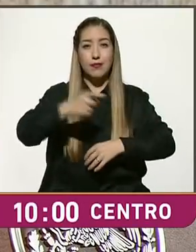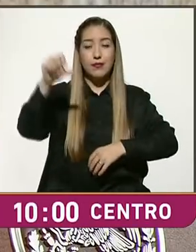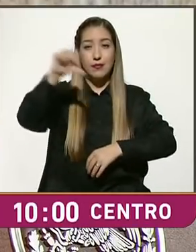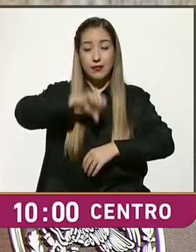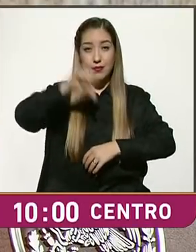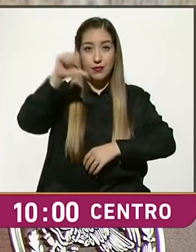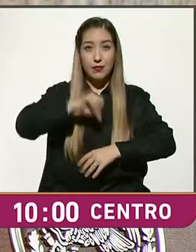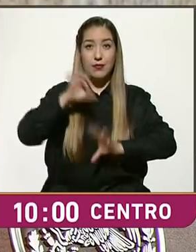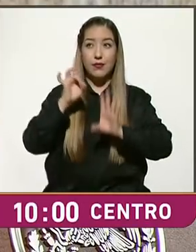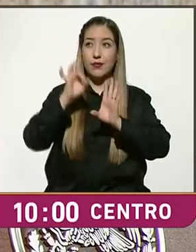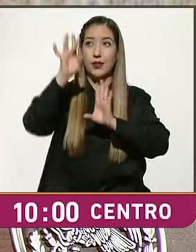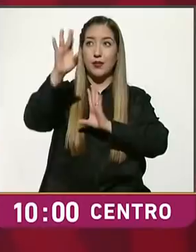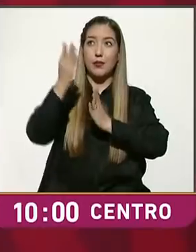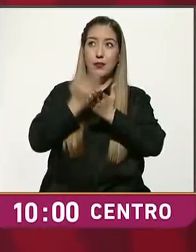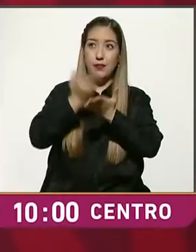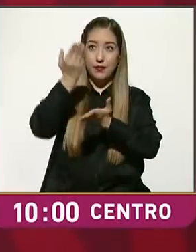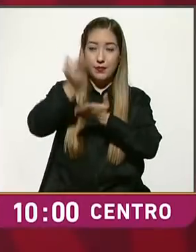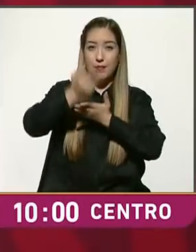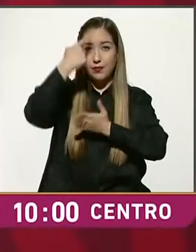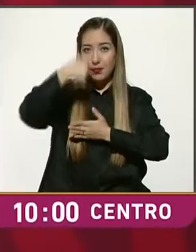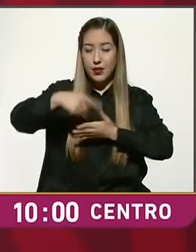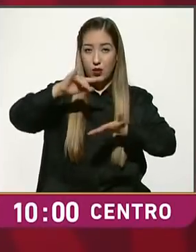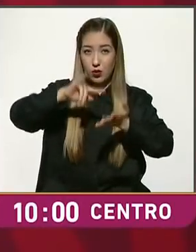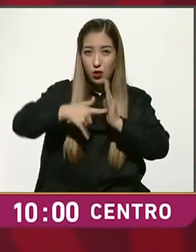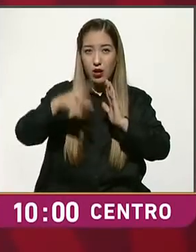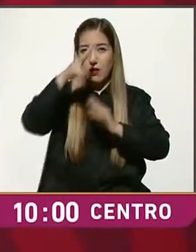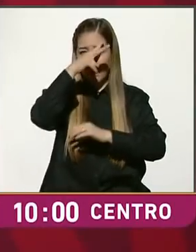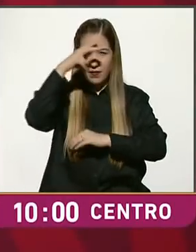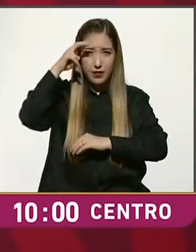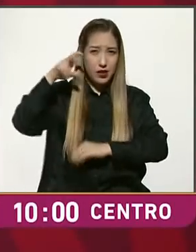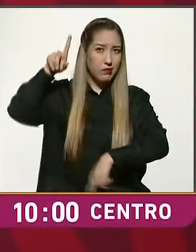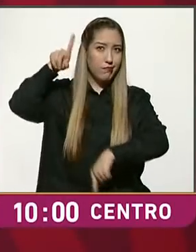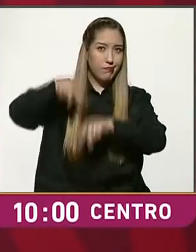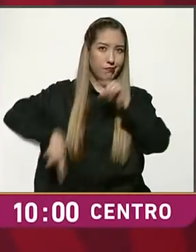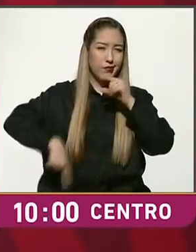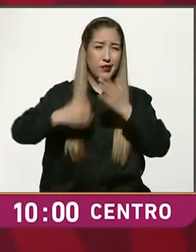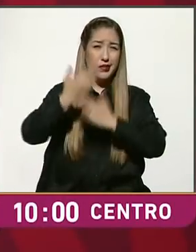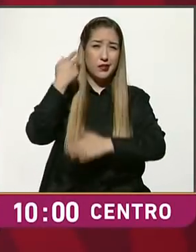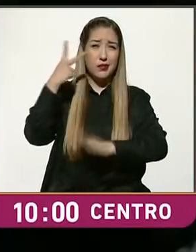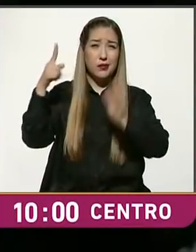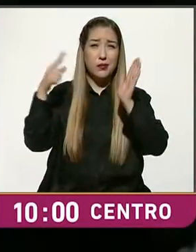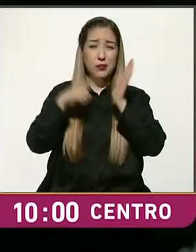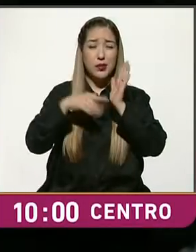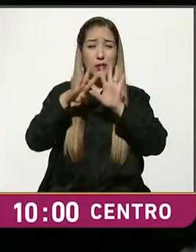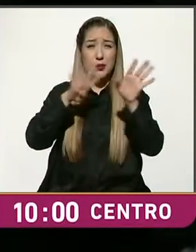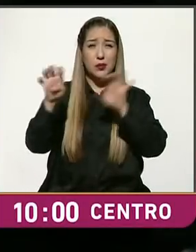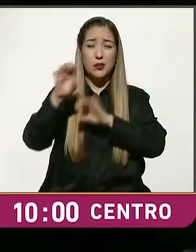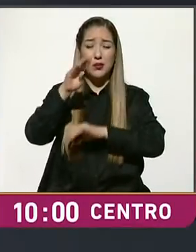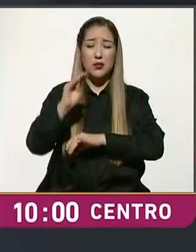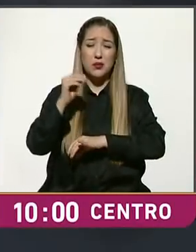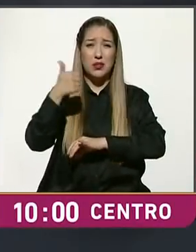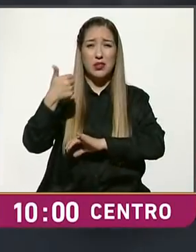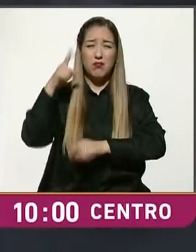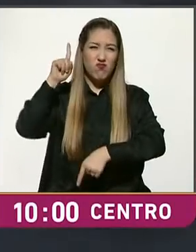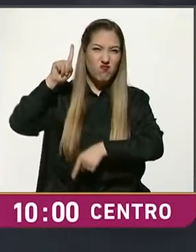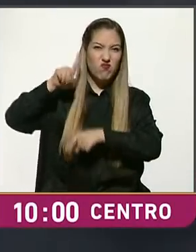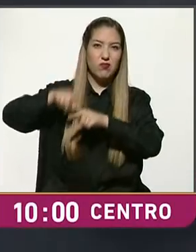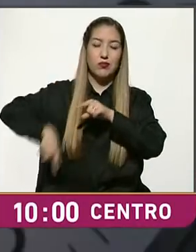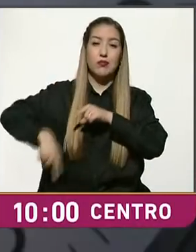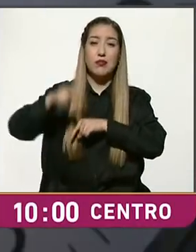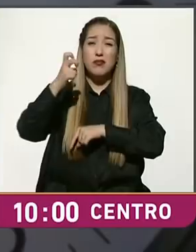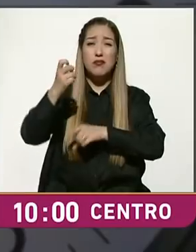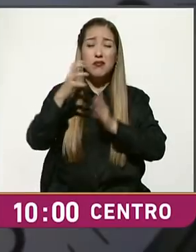la iniciativa para eliminar el horario de verano, impuesto desde 1996. Refirió que el ahorro de energía es mínimo, solo